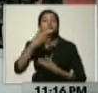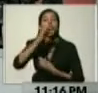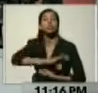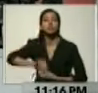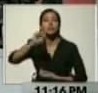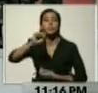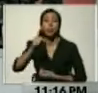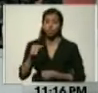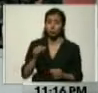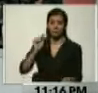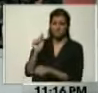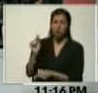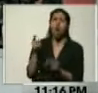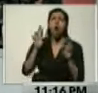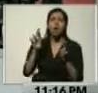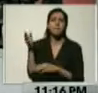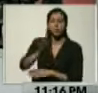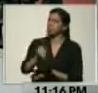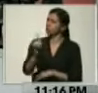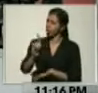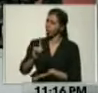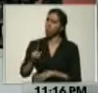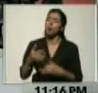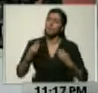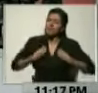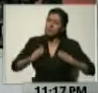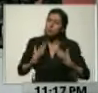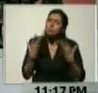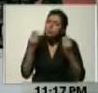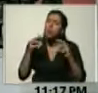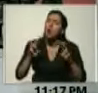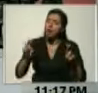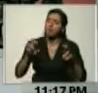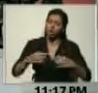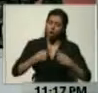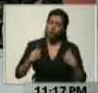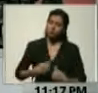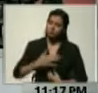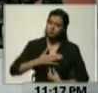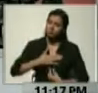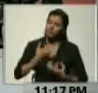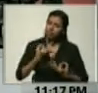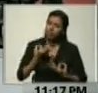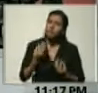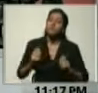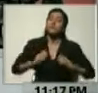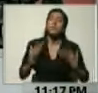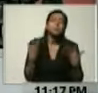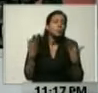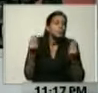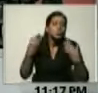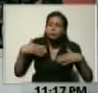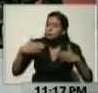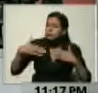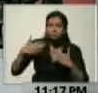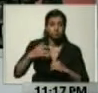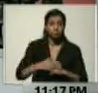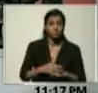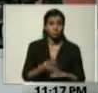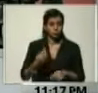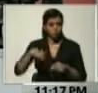a nadie. Que vivan bastante, se lo deseamos, de corazón. Para que vean que aquí nosotros no vamos a